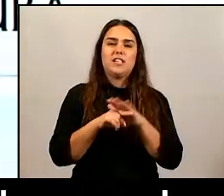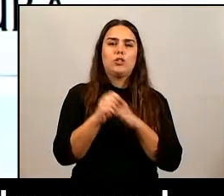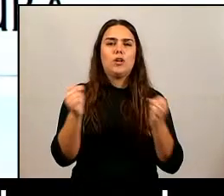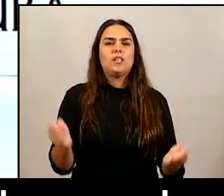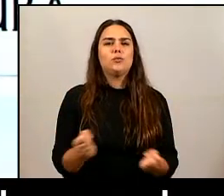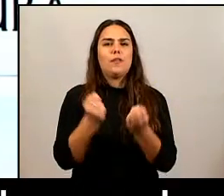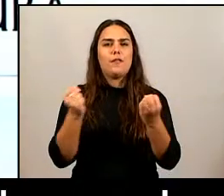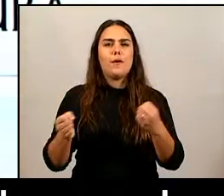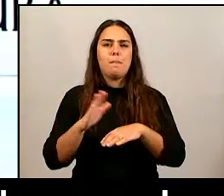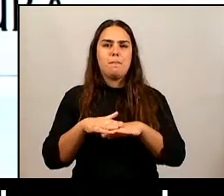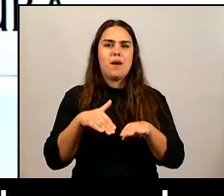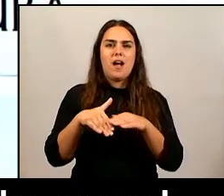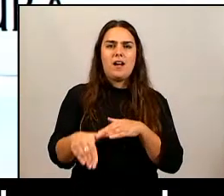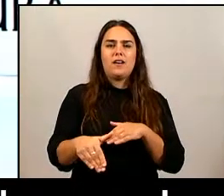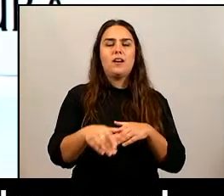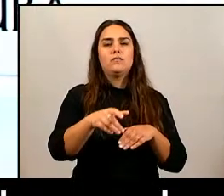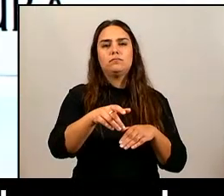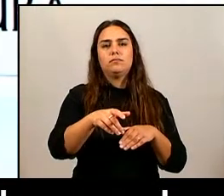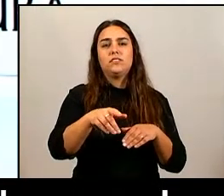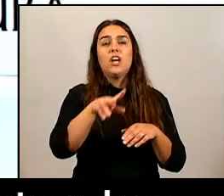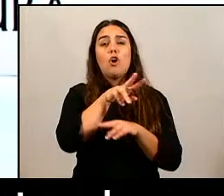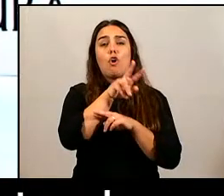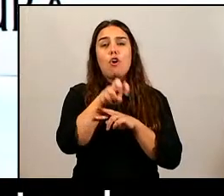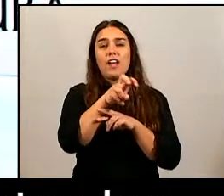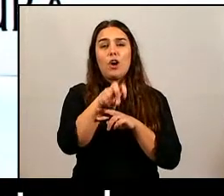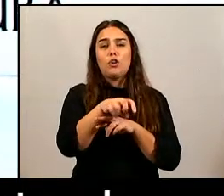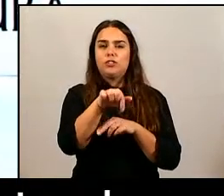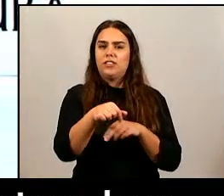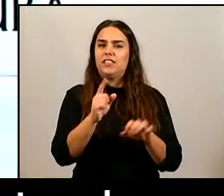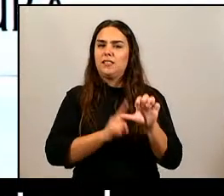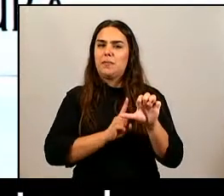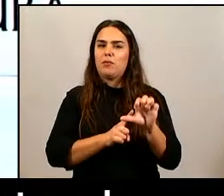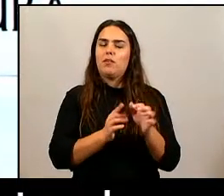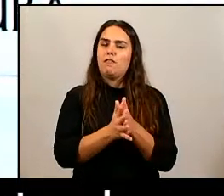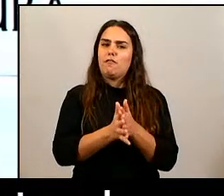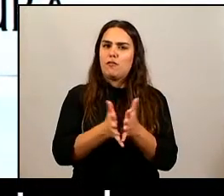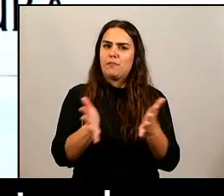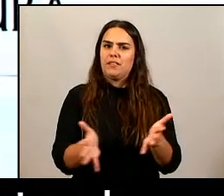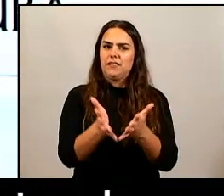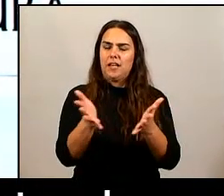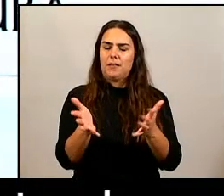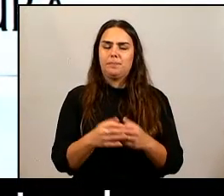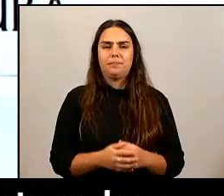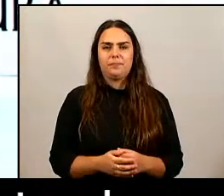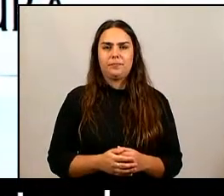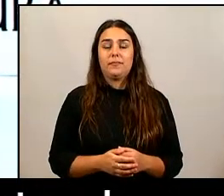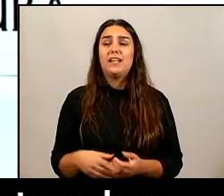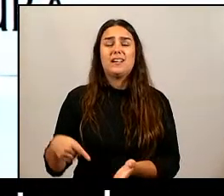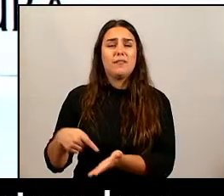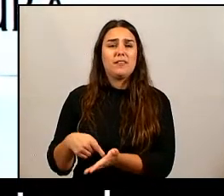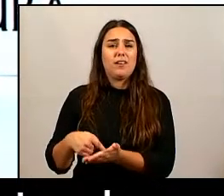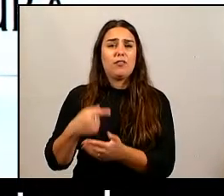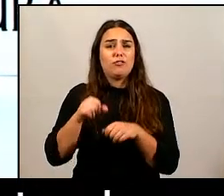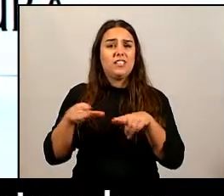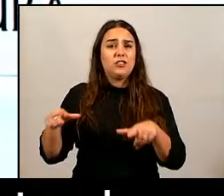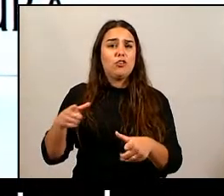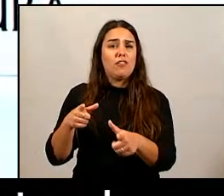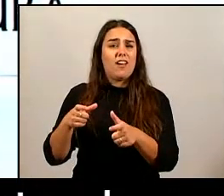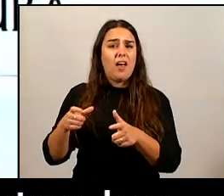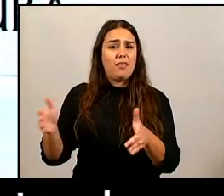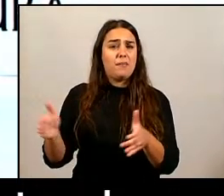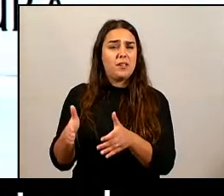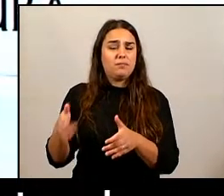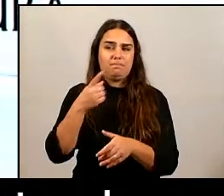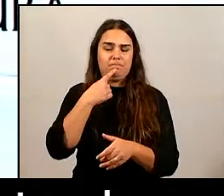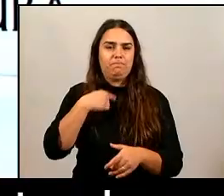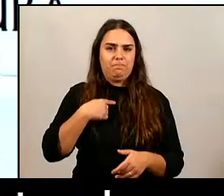para fomentar las poblaciones de conejo de monte en Extremadura. Atendemos una reivindicación del sector de la caza menor, favorecer